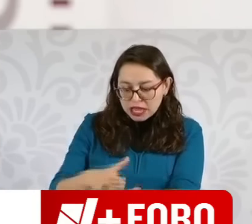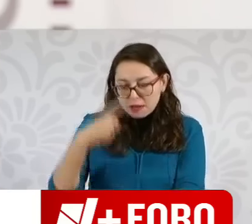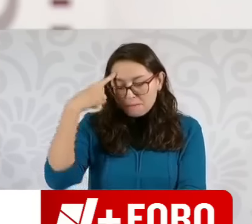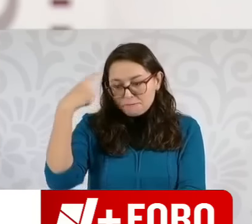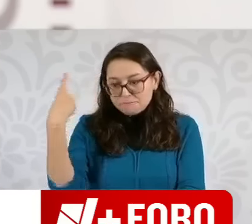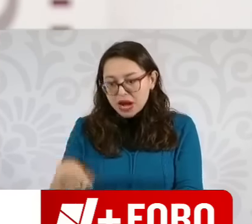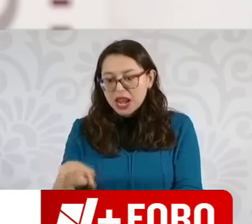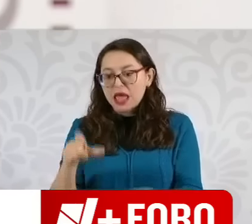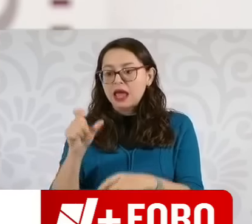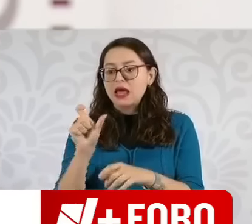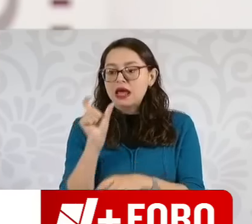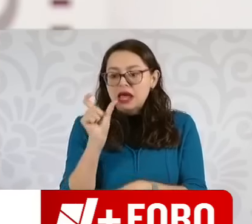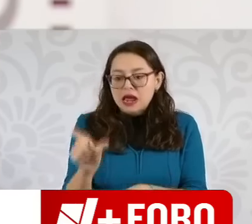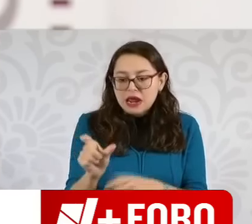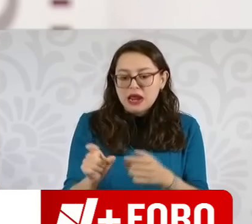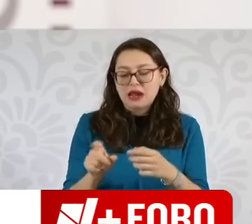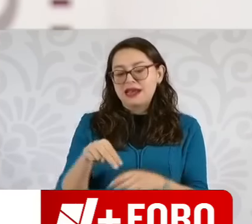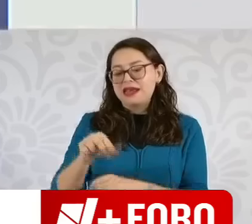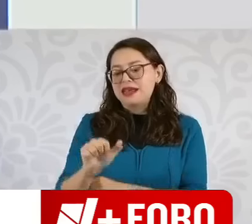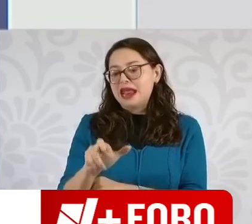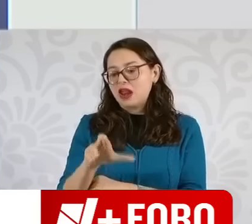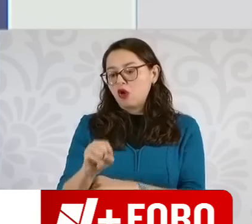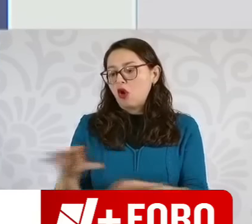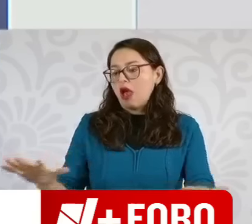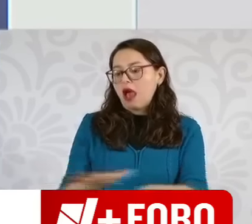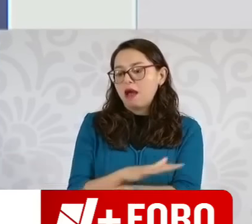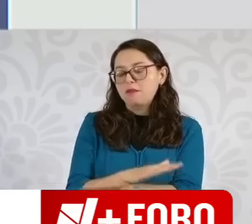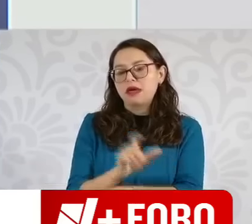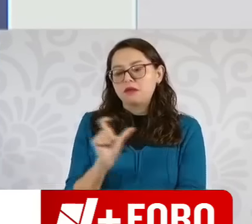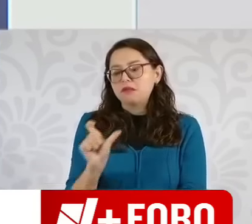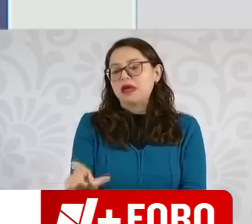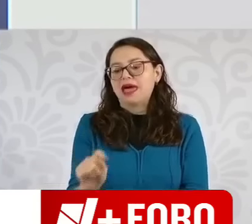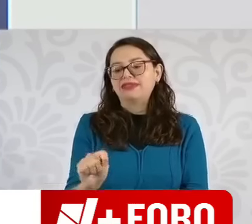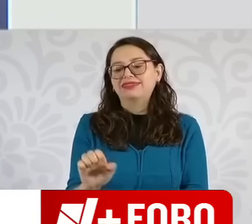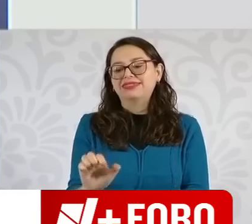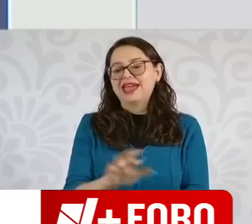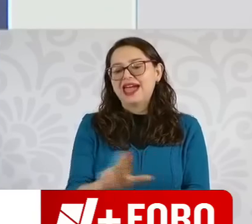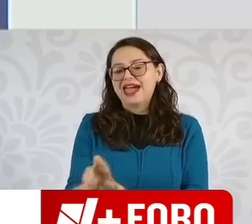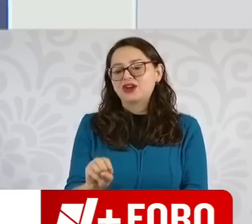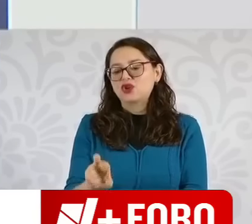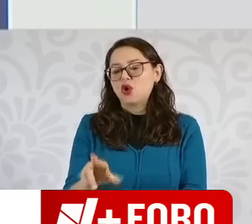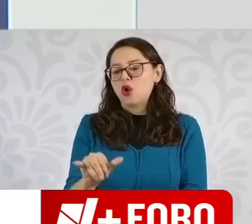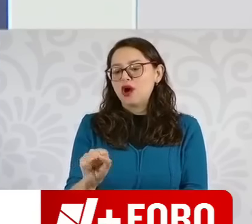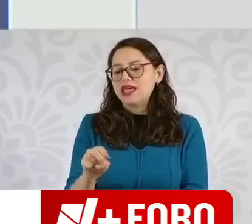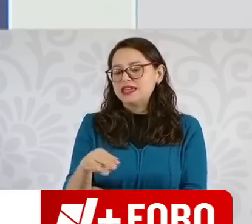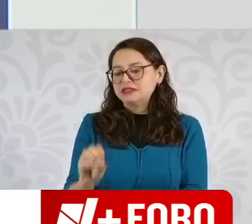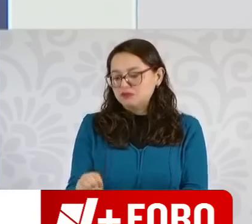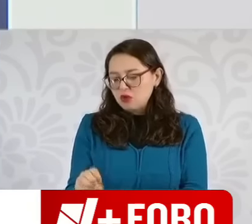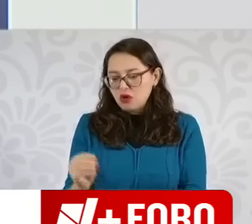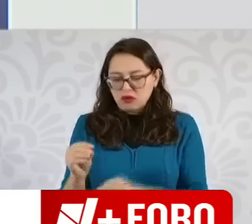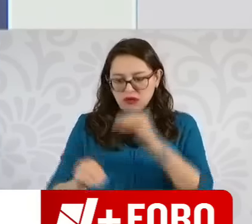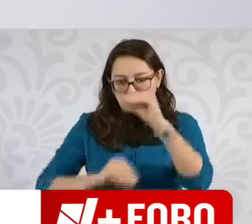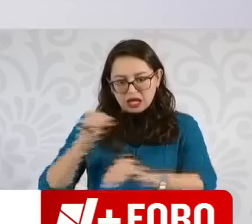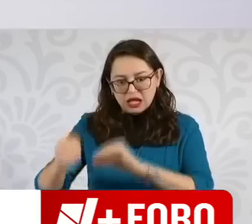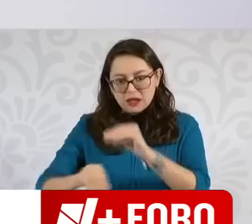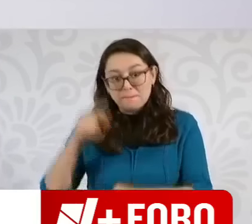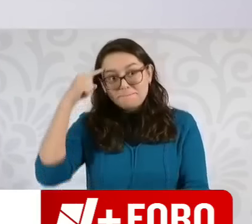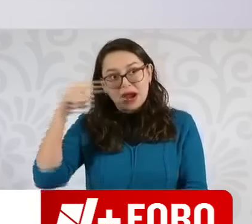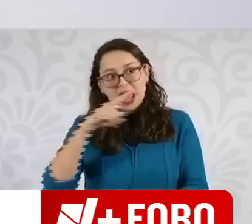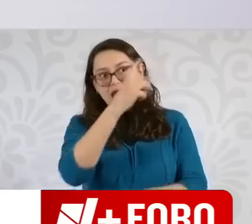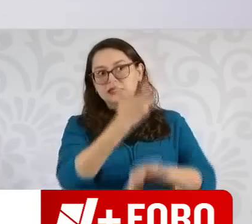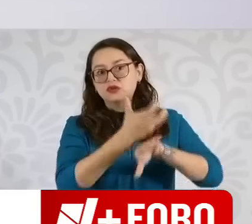su gobierno, su administración colaborará con lo que requiera la Corte Penal Internacional. Y en el mismo sentido, dijo que el expresidente